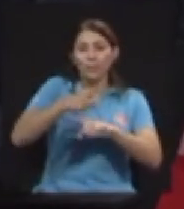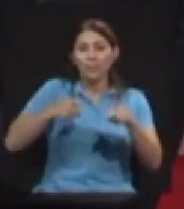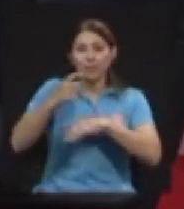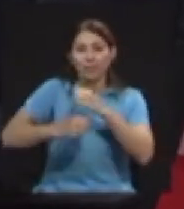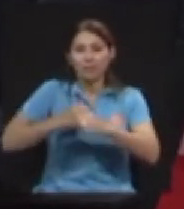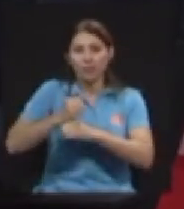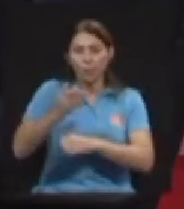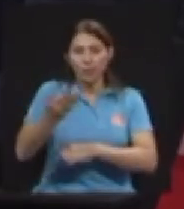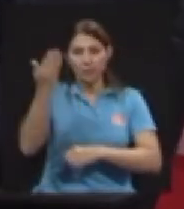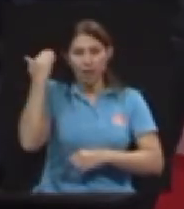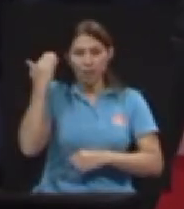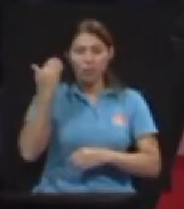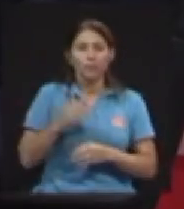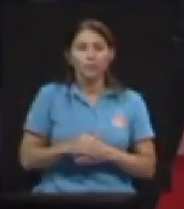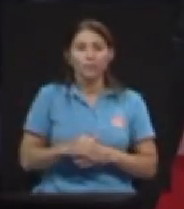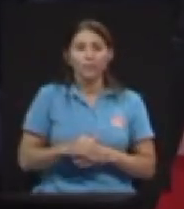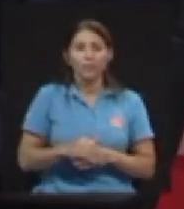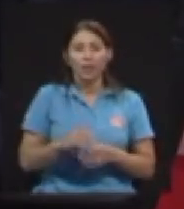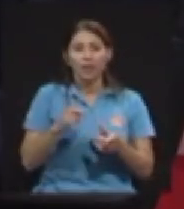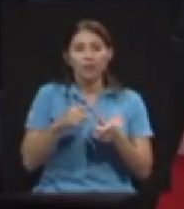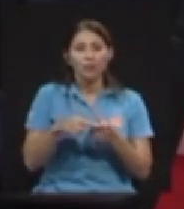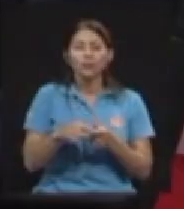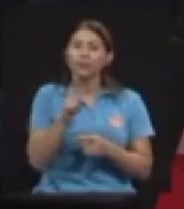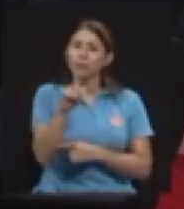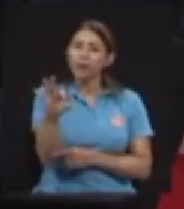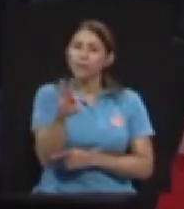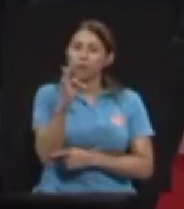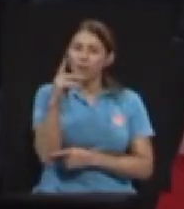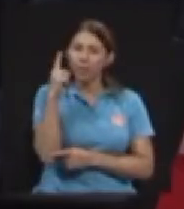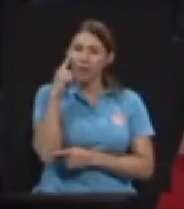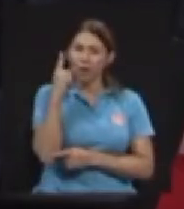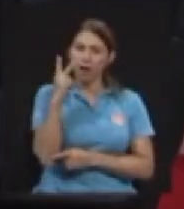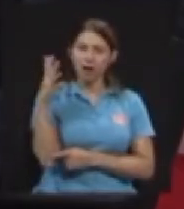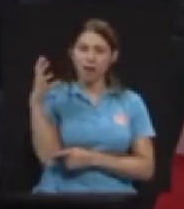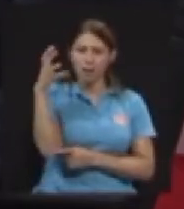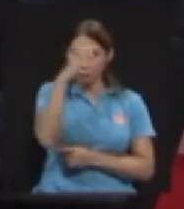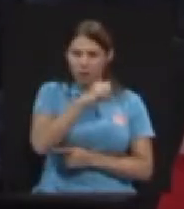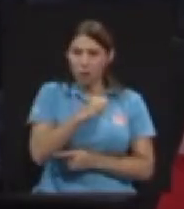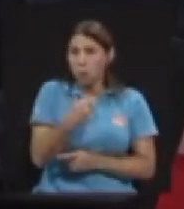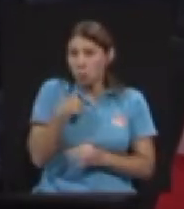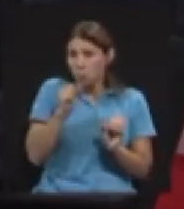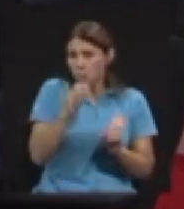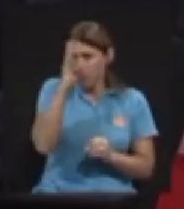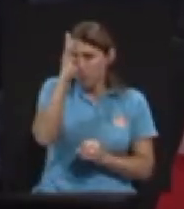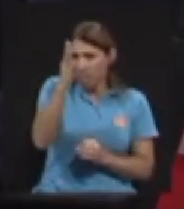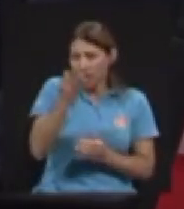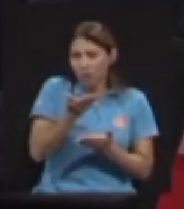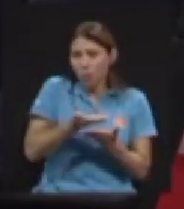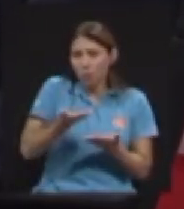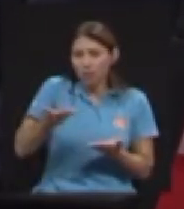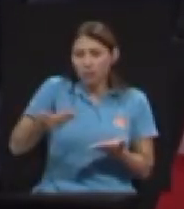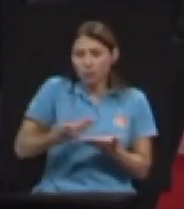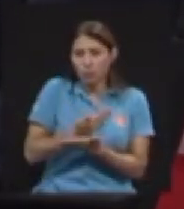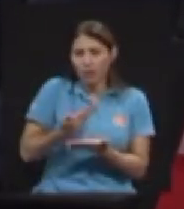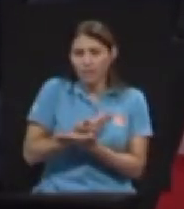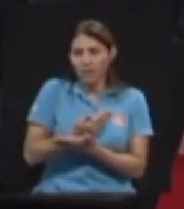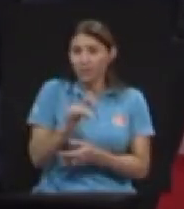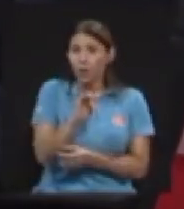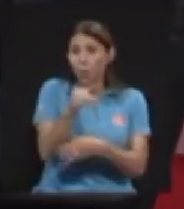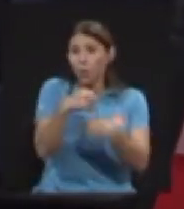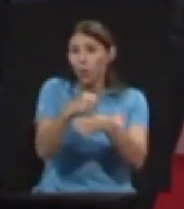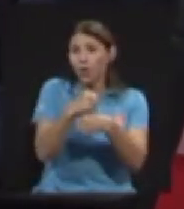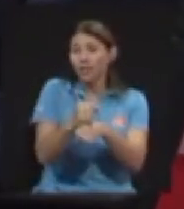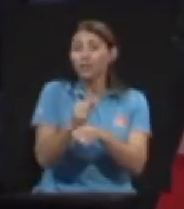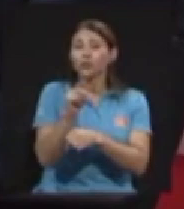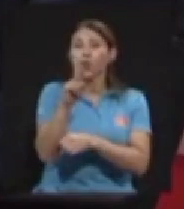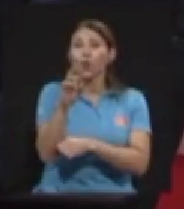Y entonces es una forma de ver de que uno puede inventar cosas nuevas, como lo hizo en su momento Coase,